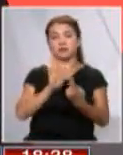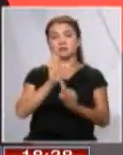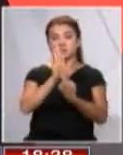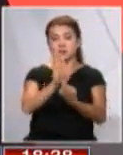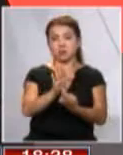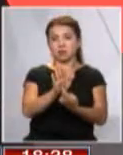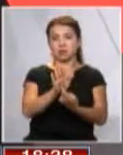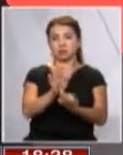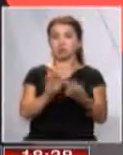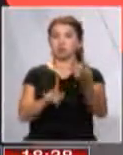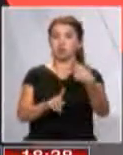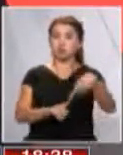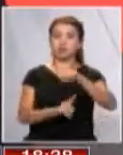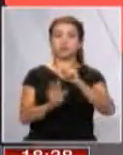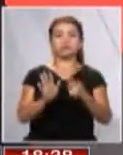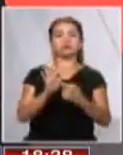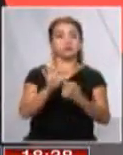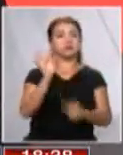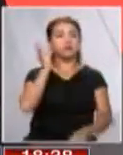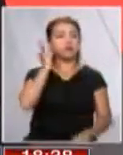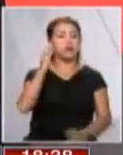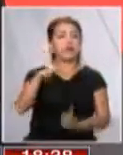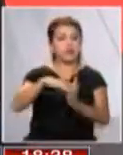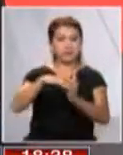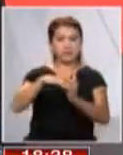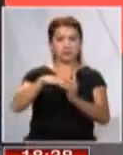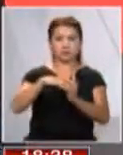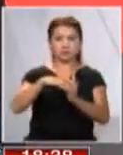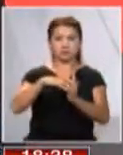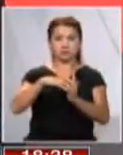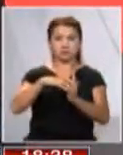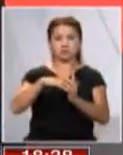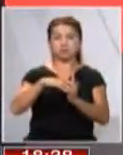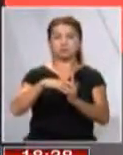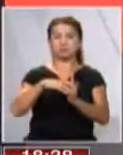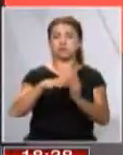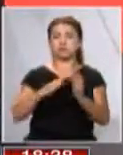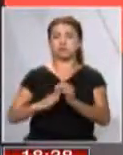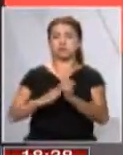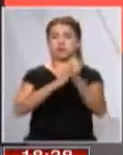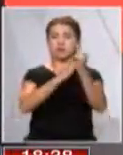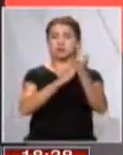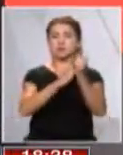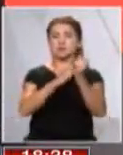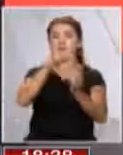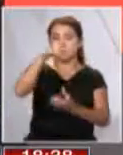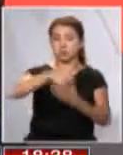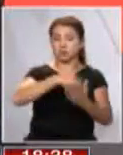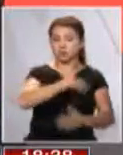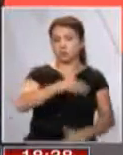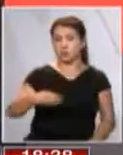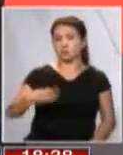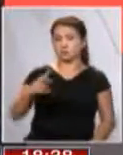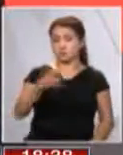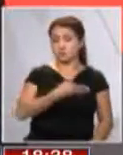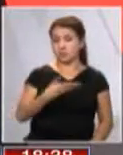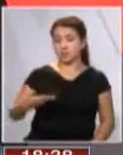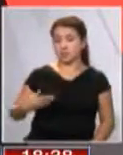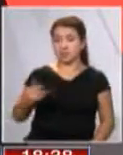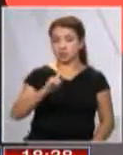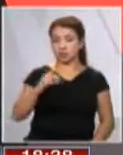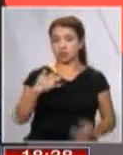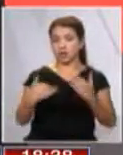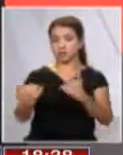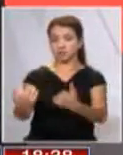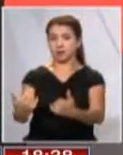tal vez muchas otras mujeres y líderes y mujeres líderes que han sido parte del gobierno presidente piñera que no fueron convocadas y